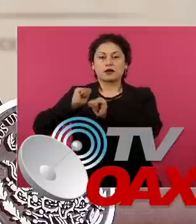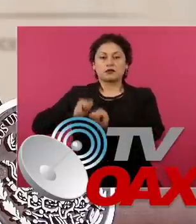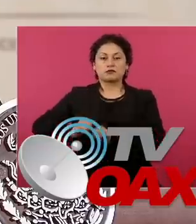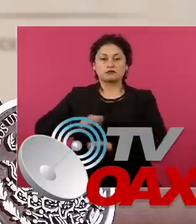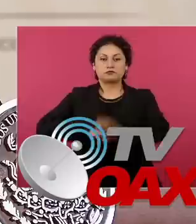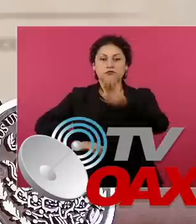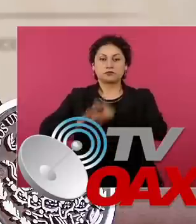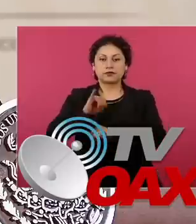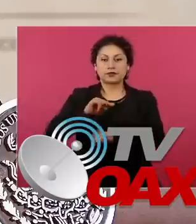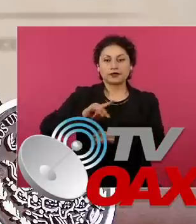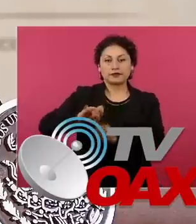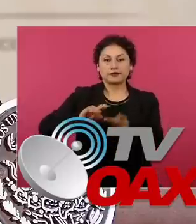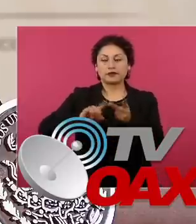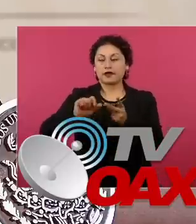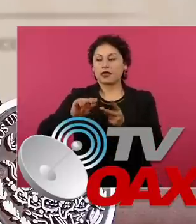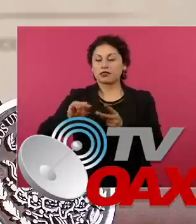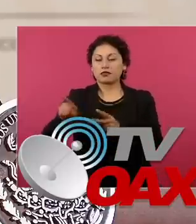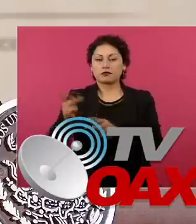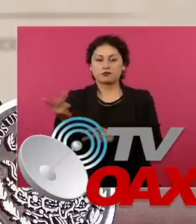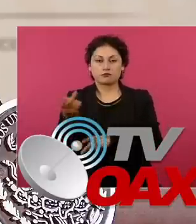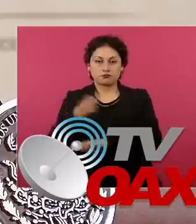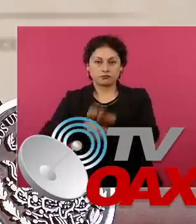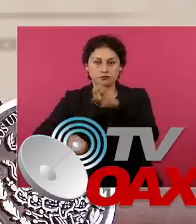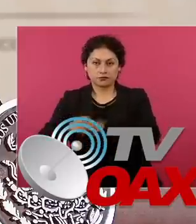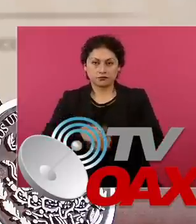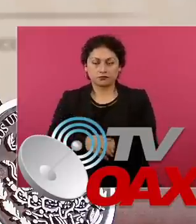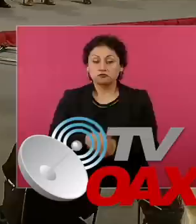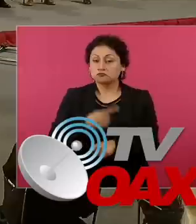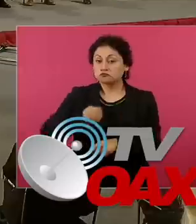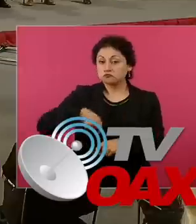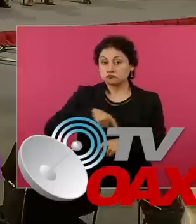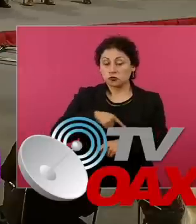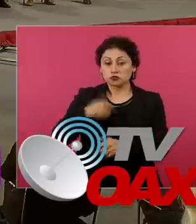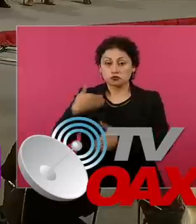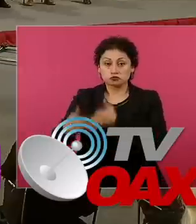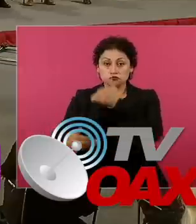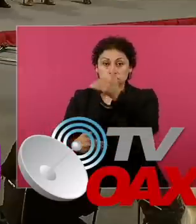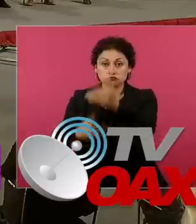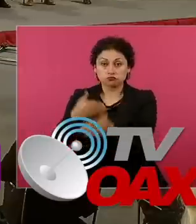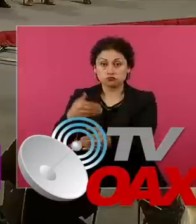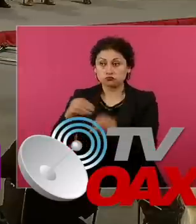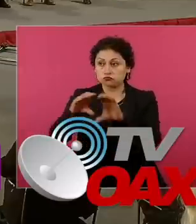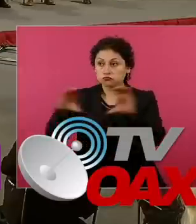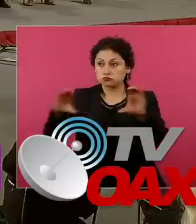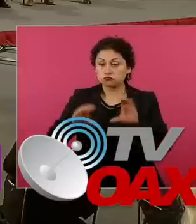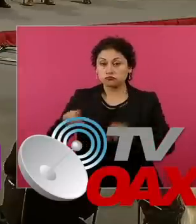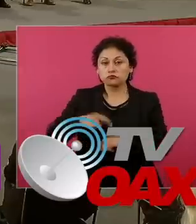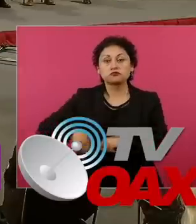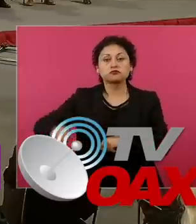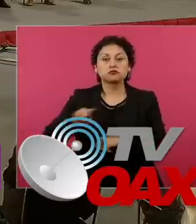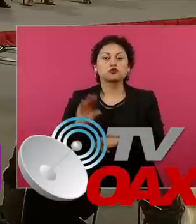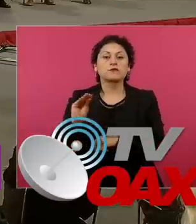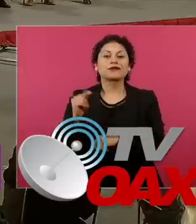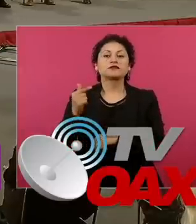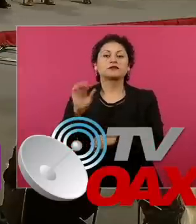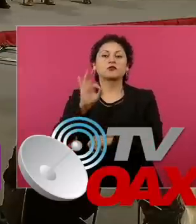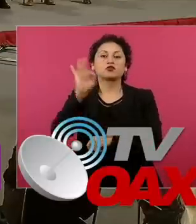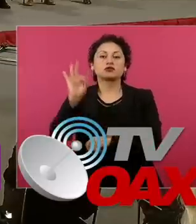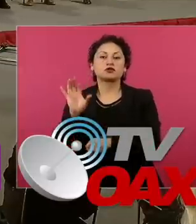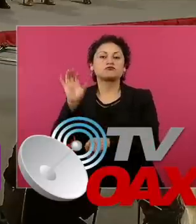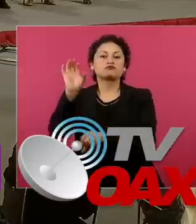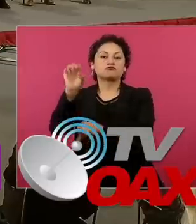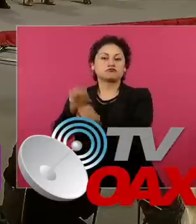Indy y por Grupo ASBI. El avance que llevamos en las estructuras es un avance general del 97%. Como lo